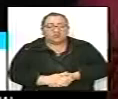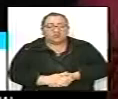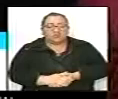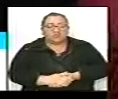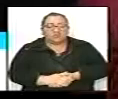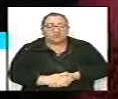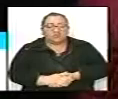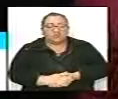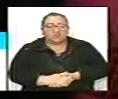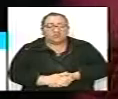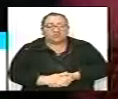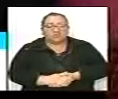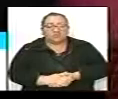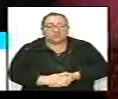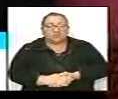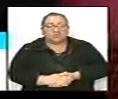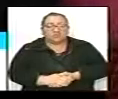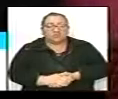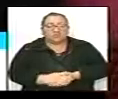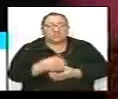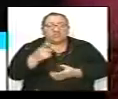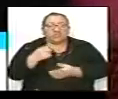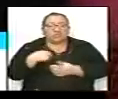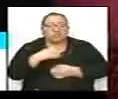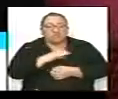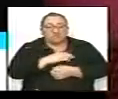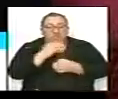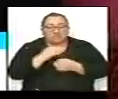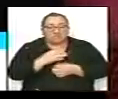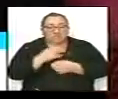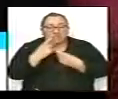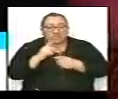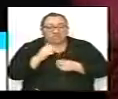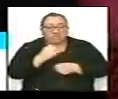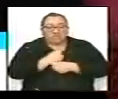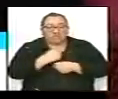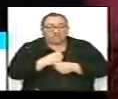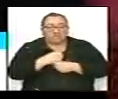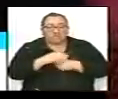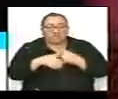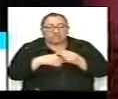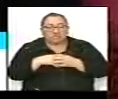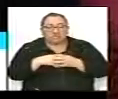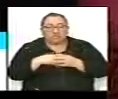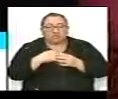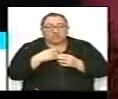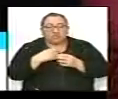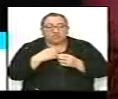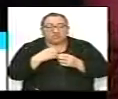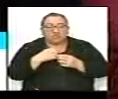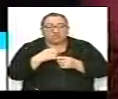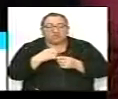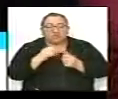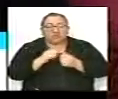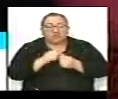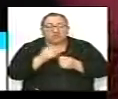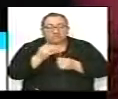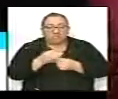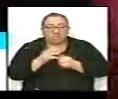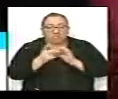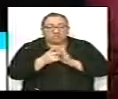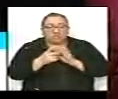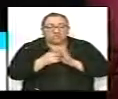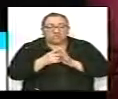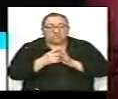usted va a obtener un premio de tolerancia democrática, se lo aseguro. Pero ya también todo tiene un límite. Y yo le propongo que ya